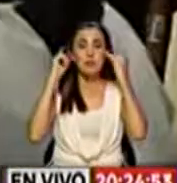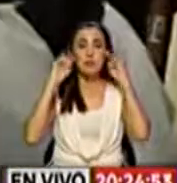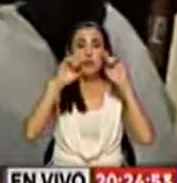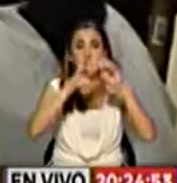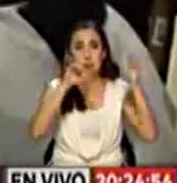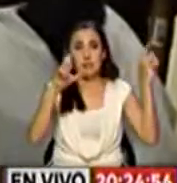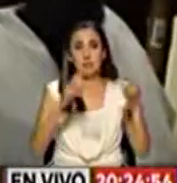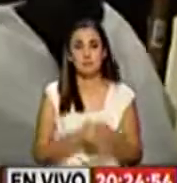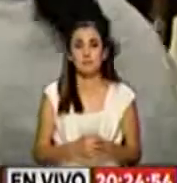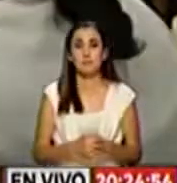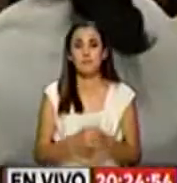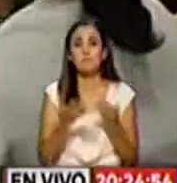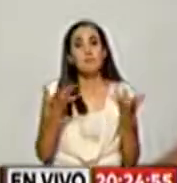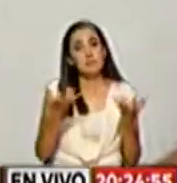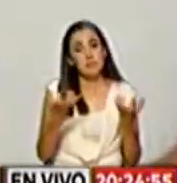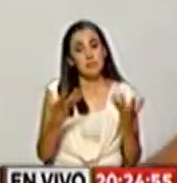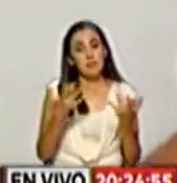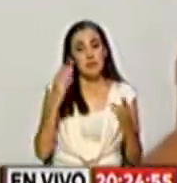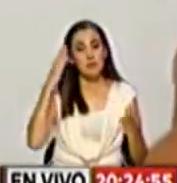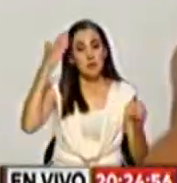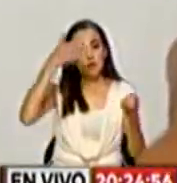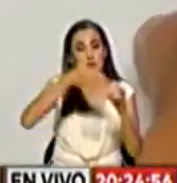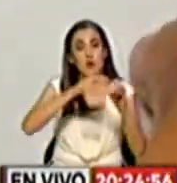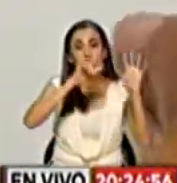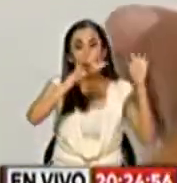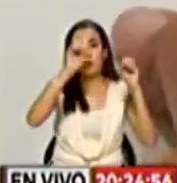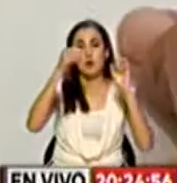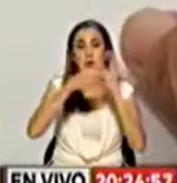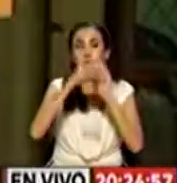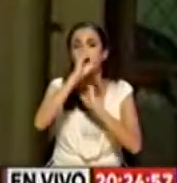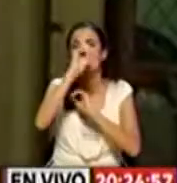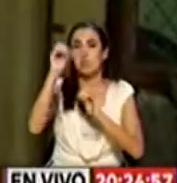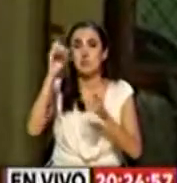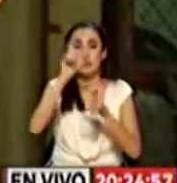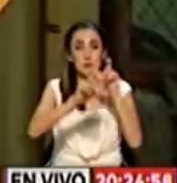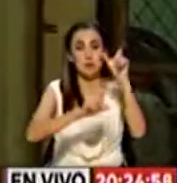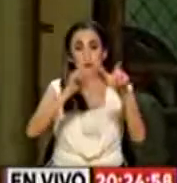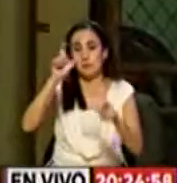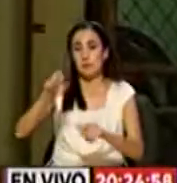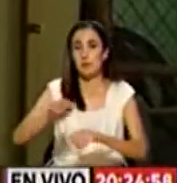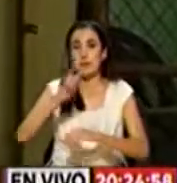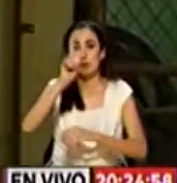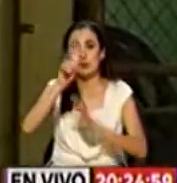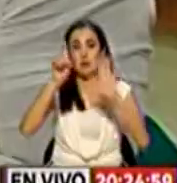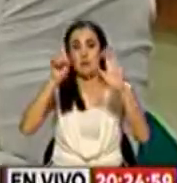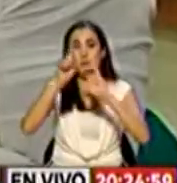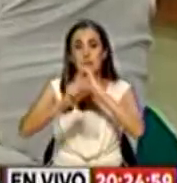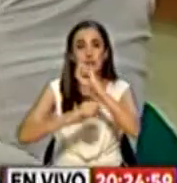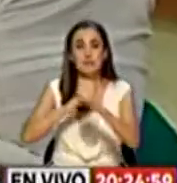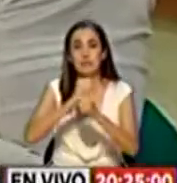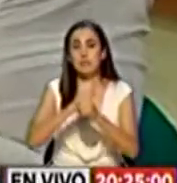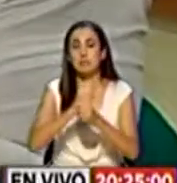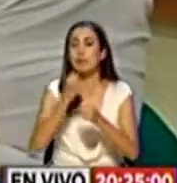empresa. Con ello esperan que 80.000 ciudadanos entre 18 y 26 años accedan a un